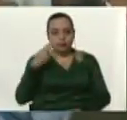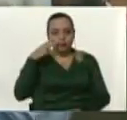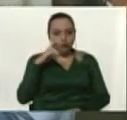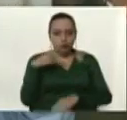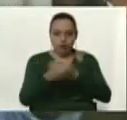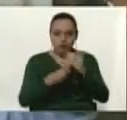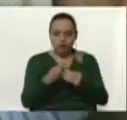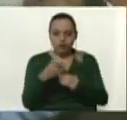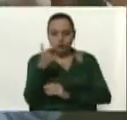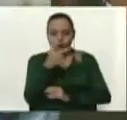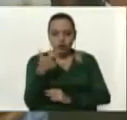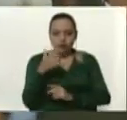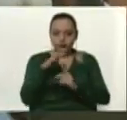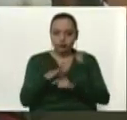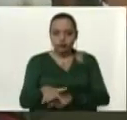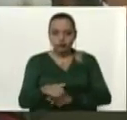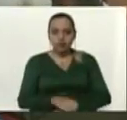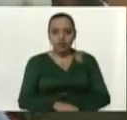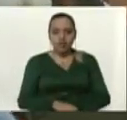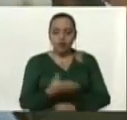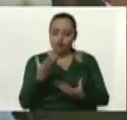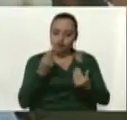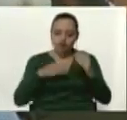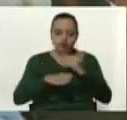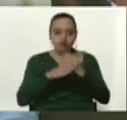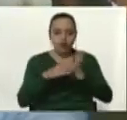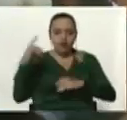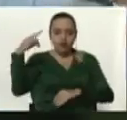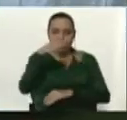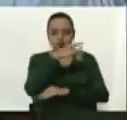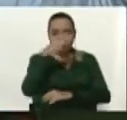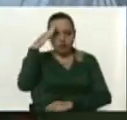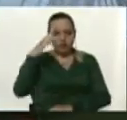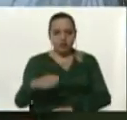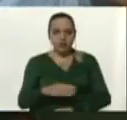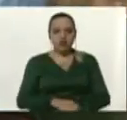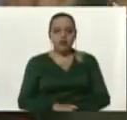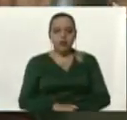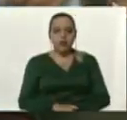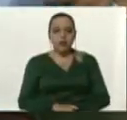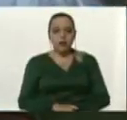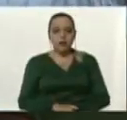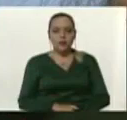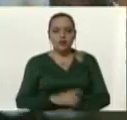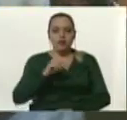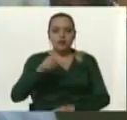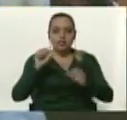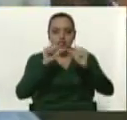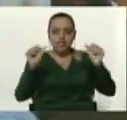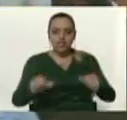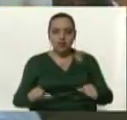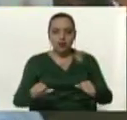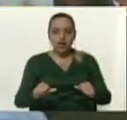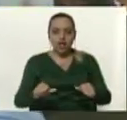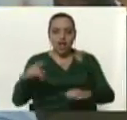muchos de ellos dirigidos contra la aviación militar y en particular contra el sistema de Sukhoi,